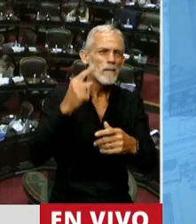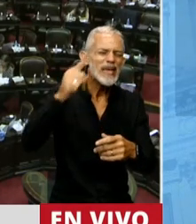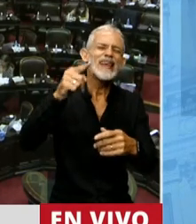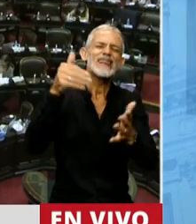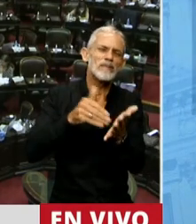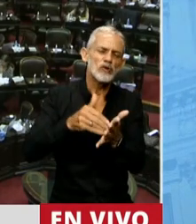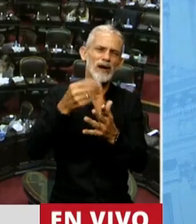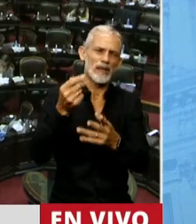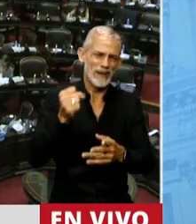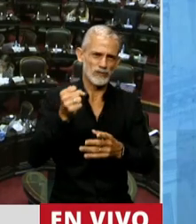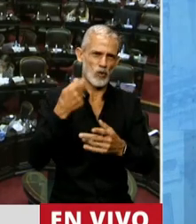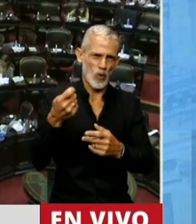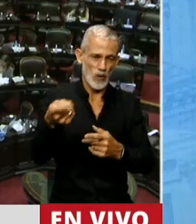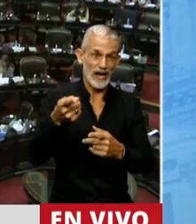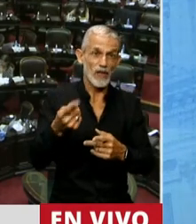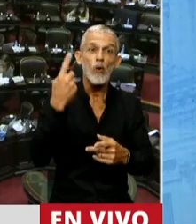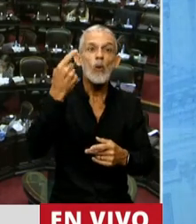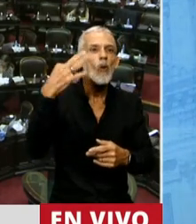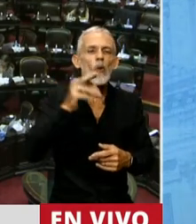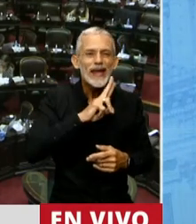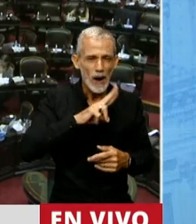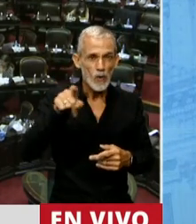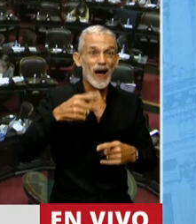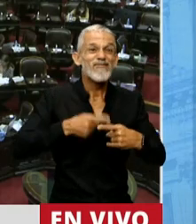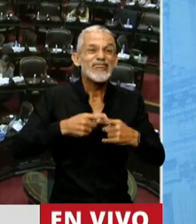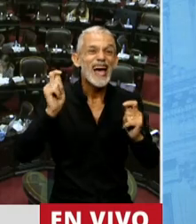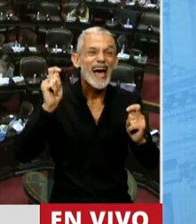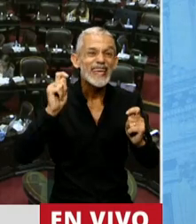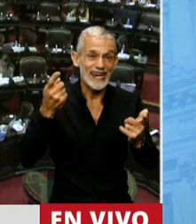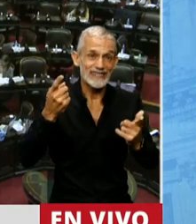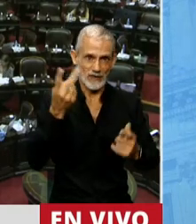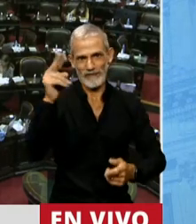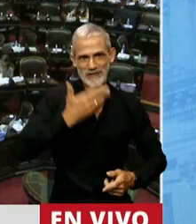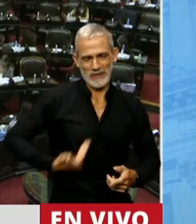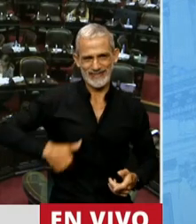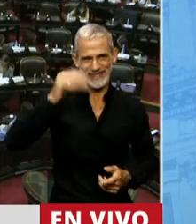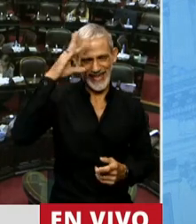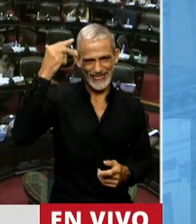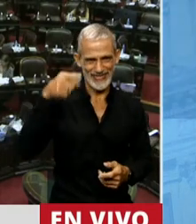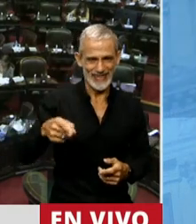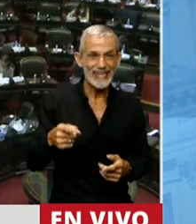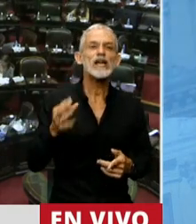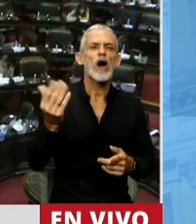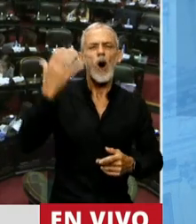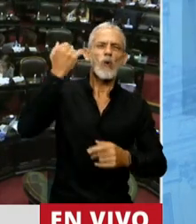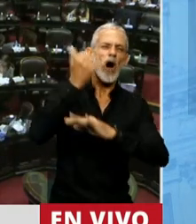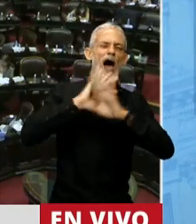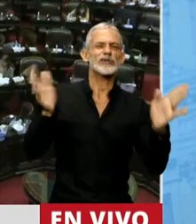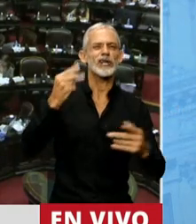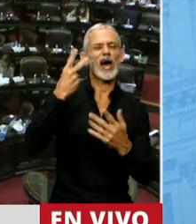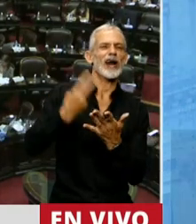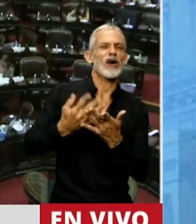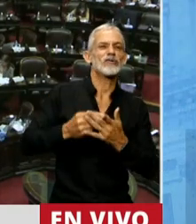pesos a los jubilados, la única jubilada que celebra hoy en día es la vicepresidenta de la Nación, que ha logrado que le